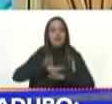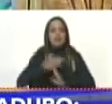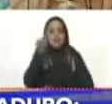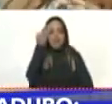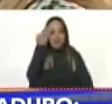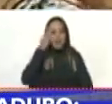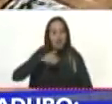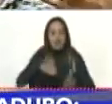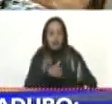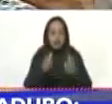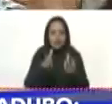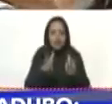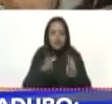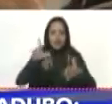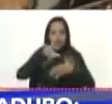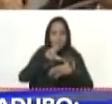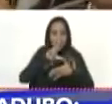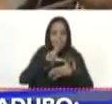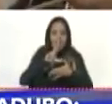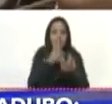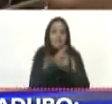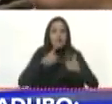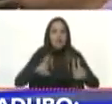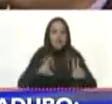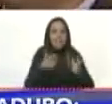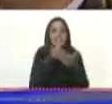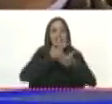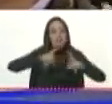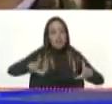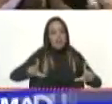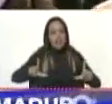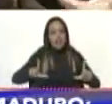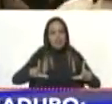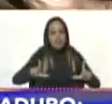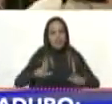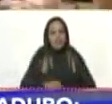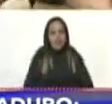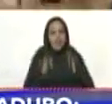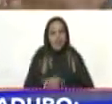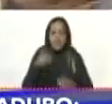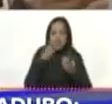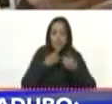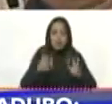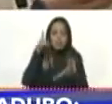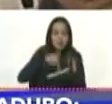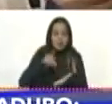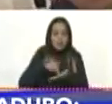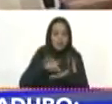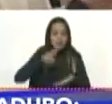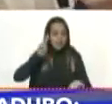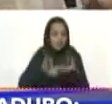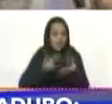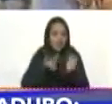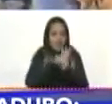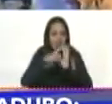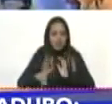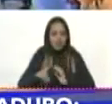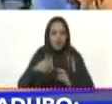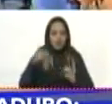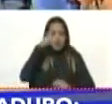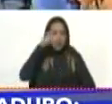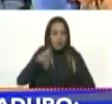que es el camino de América Latina, la democracia, la libertad. La democracia participativa, protagónica, los derechos de los pueblos.